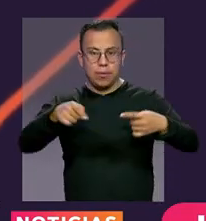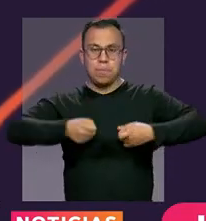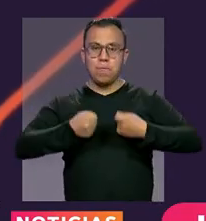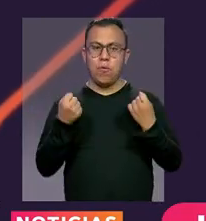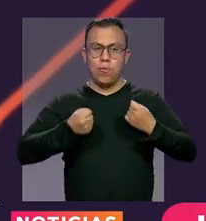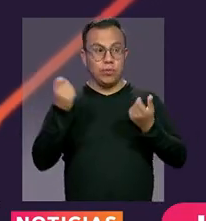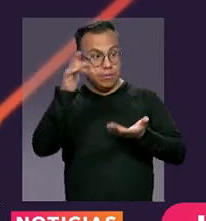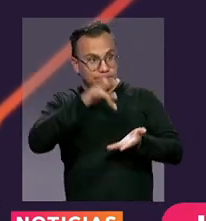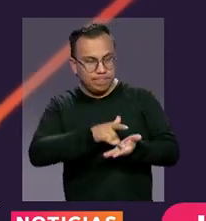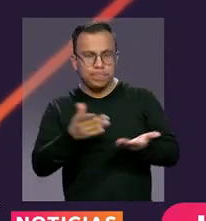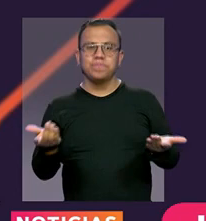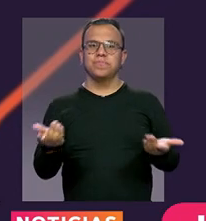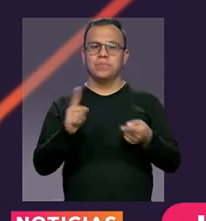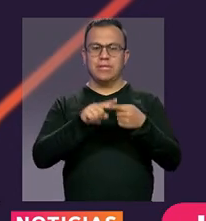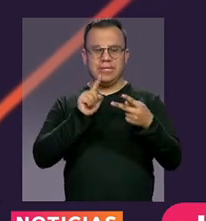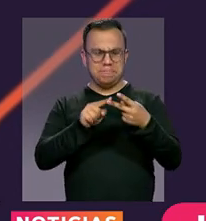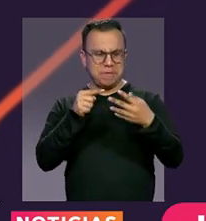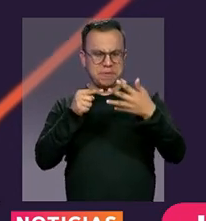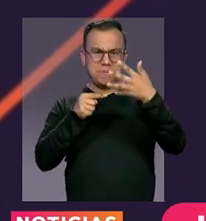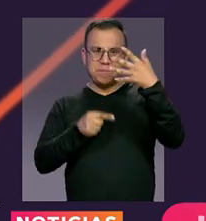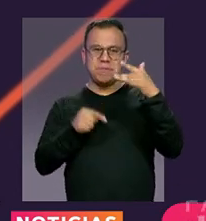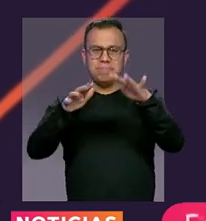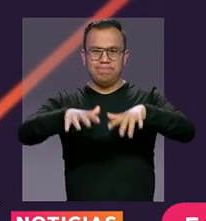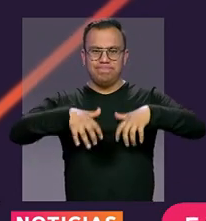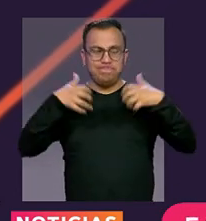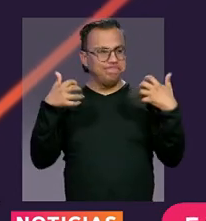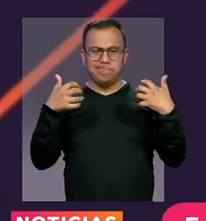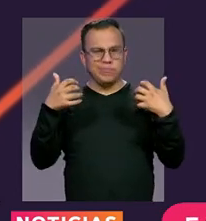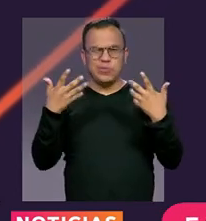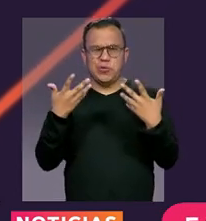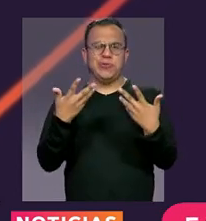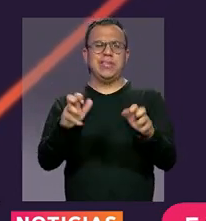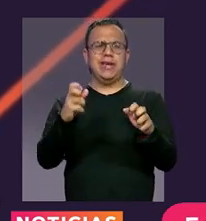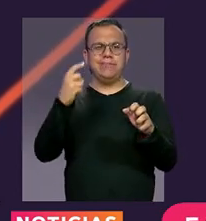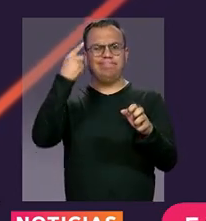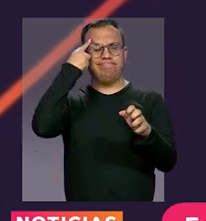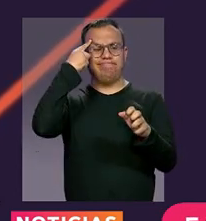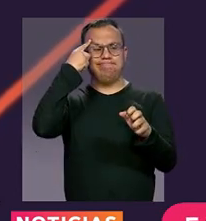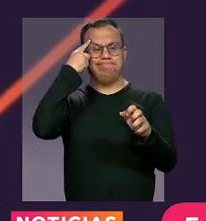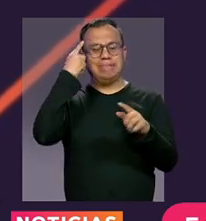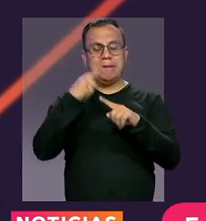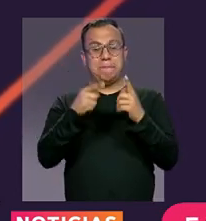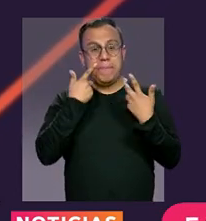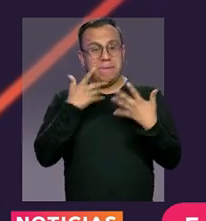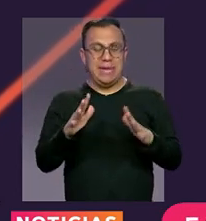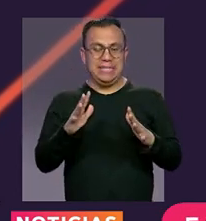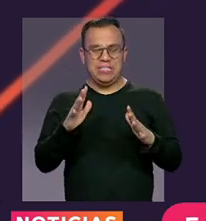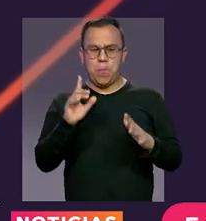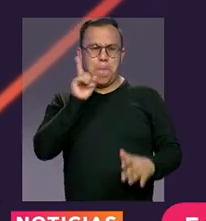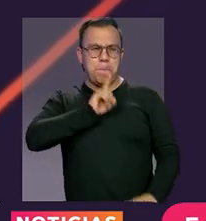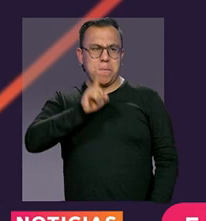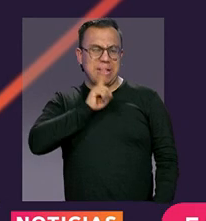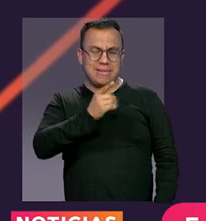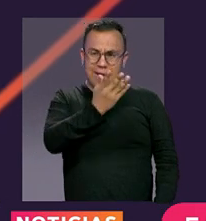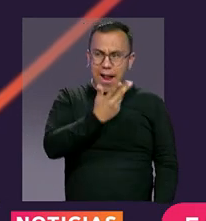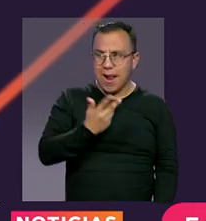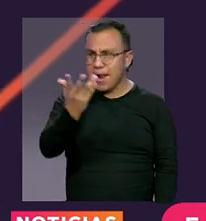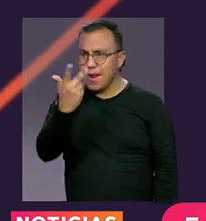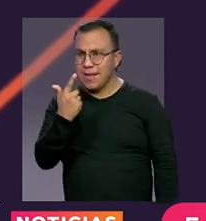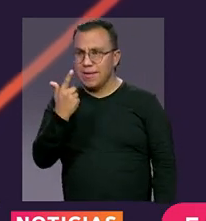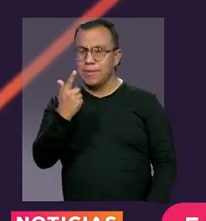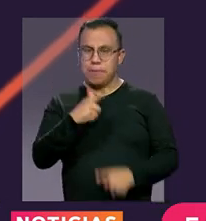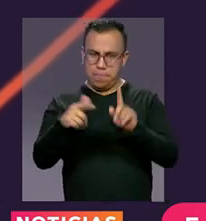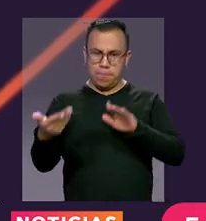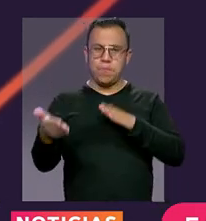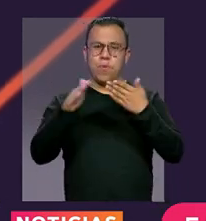Bogotá, en Sírvalo Pues, y muchos conciertos. No quiero ni pensarlo. Eso me parece mentiras lo que dicen, que haya